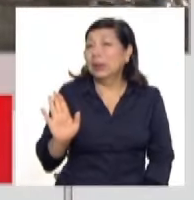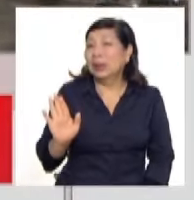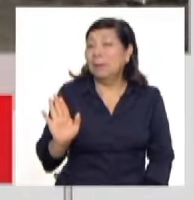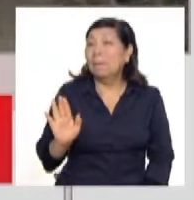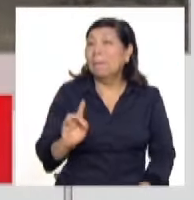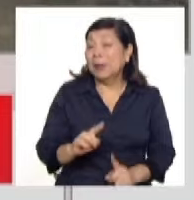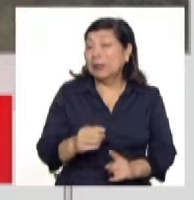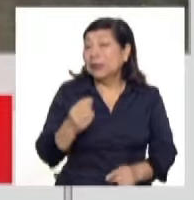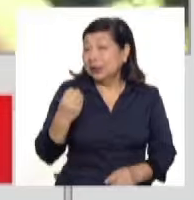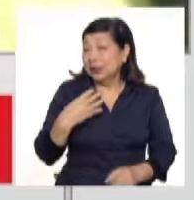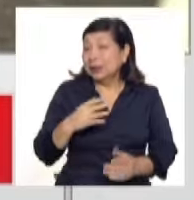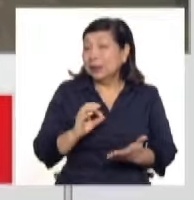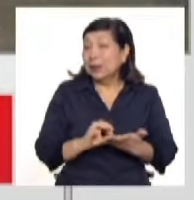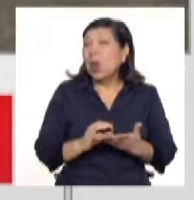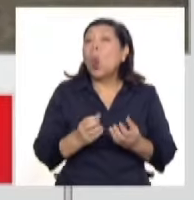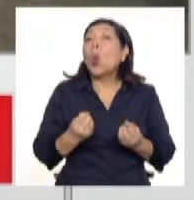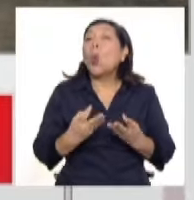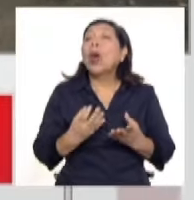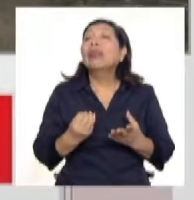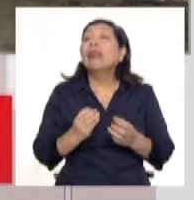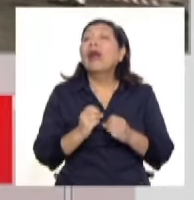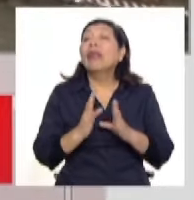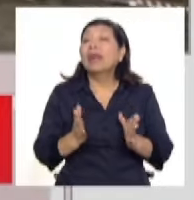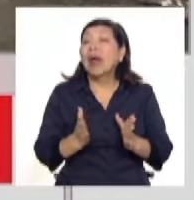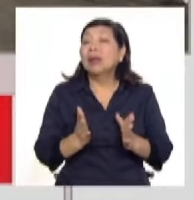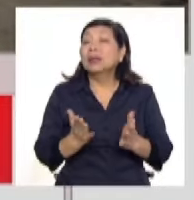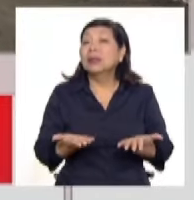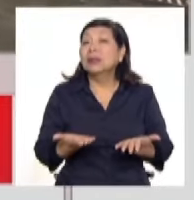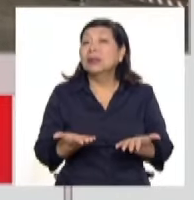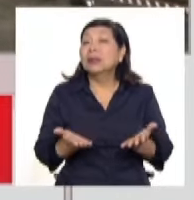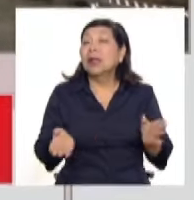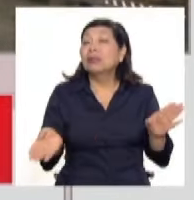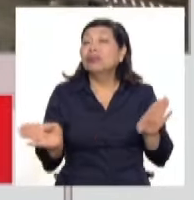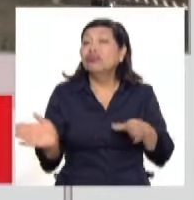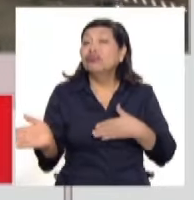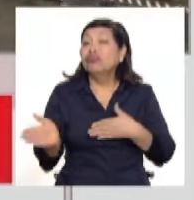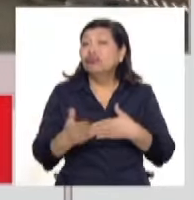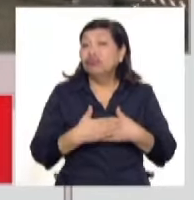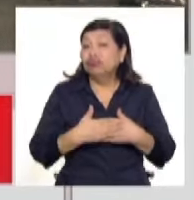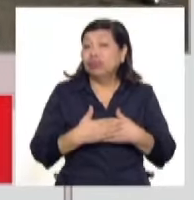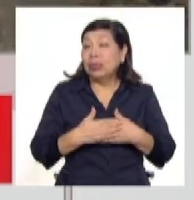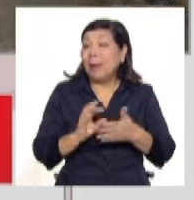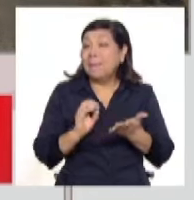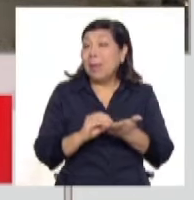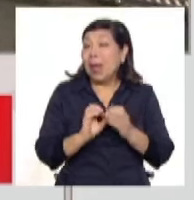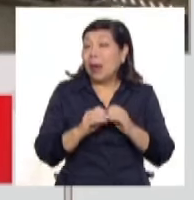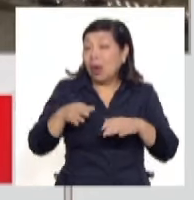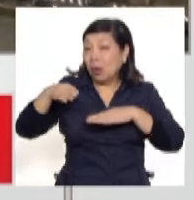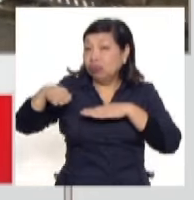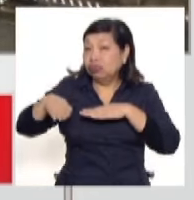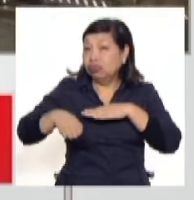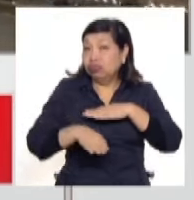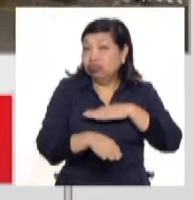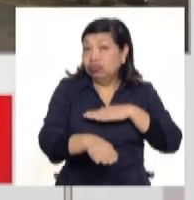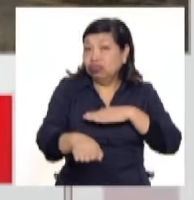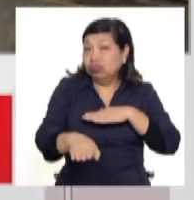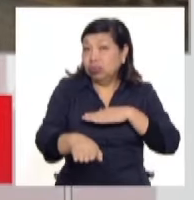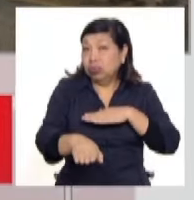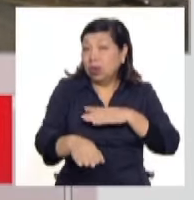tal vez de EMAPE para tener esta precisión, ¿por cuántos días va a ser en todo caso el cierre? Únicamente para que quede claro de la bajada, ¿no? Entonces